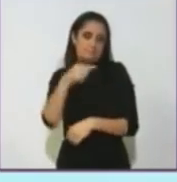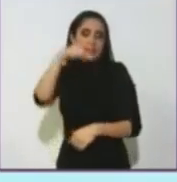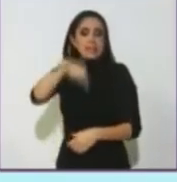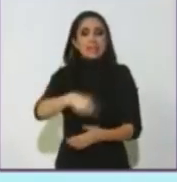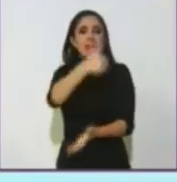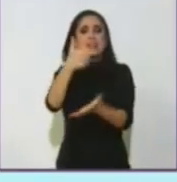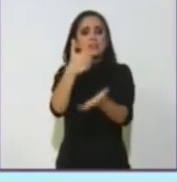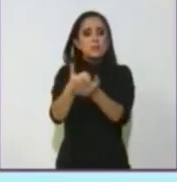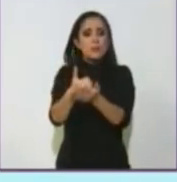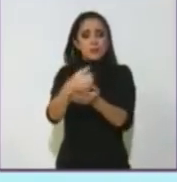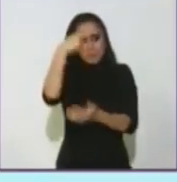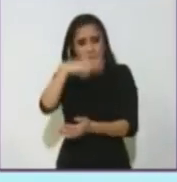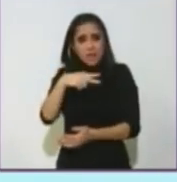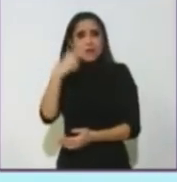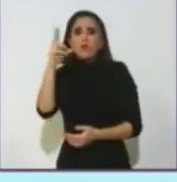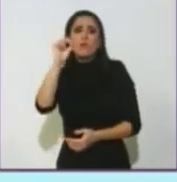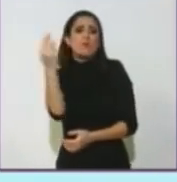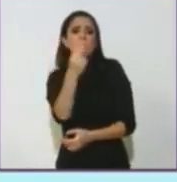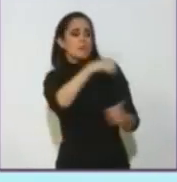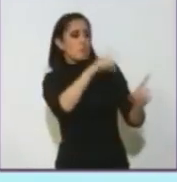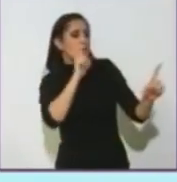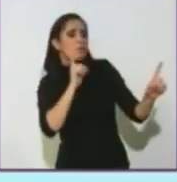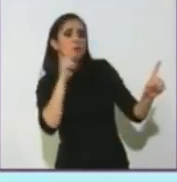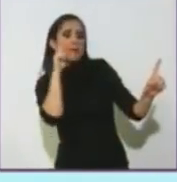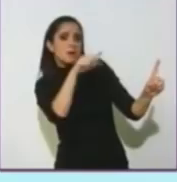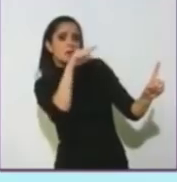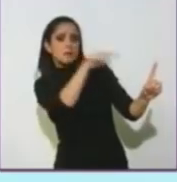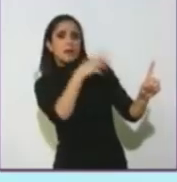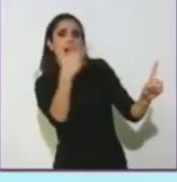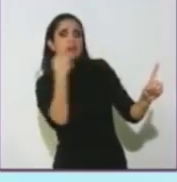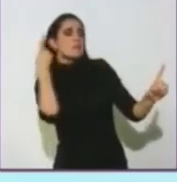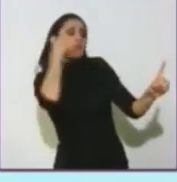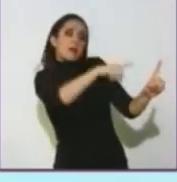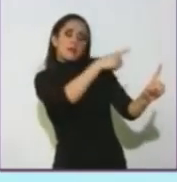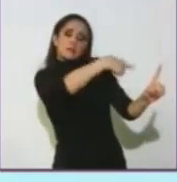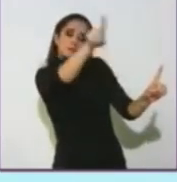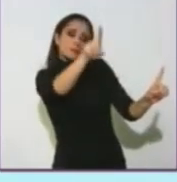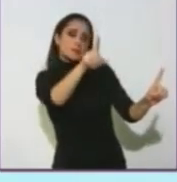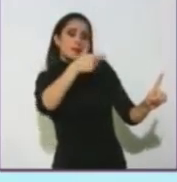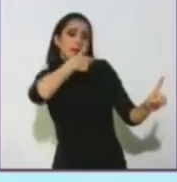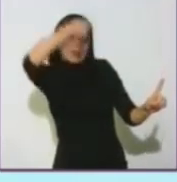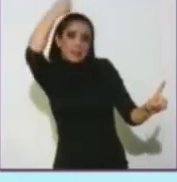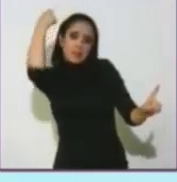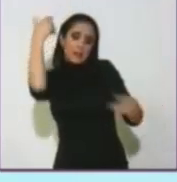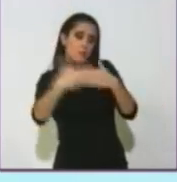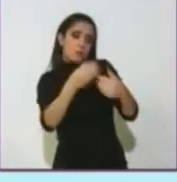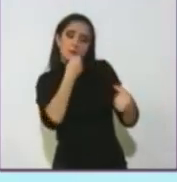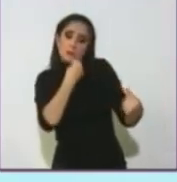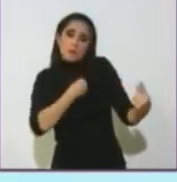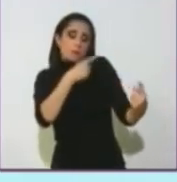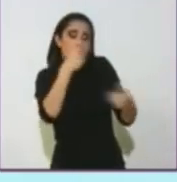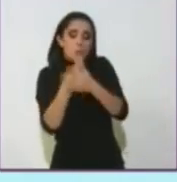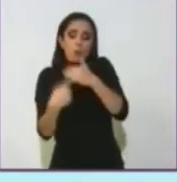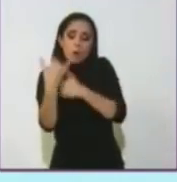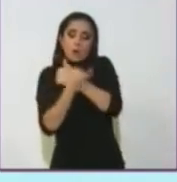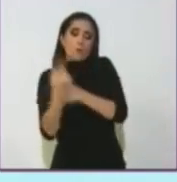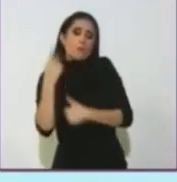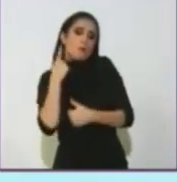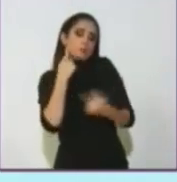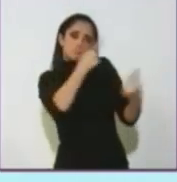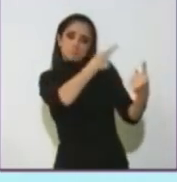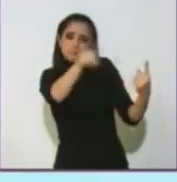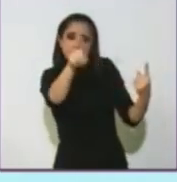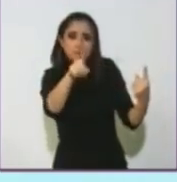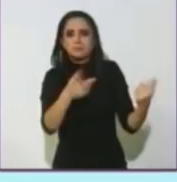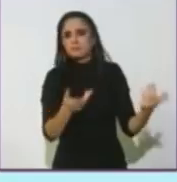sirve una mujer que sin desearlo le hayan mandado a ser candidata porque forma parte de un proyecto político nacional la